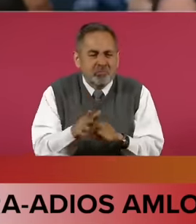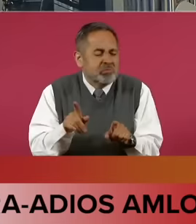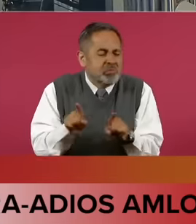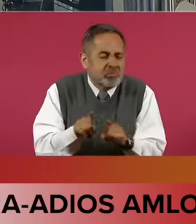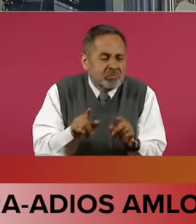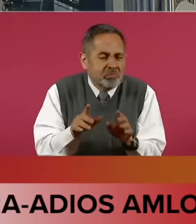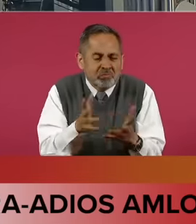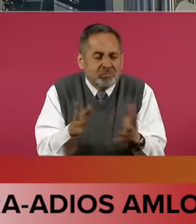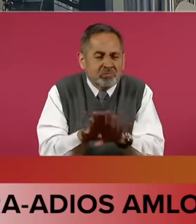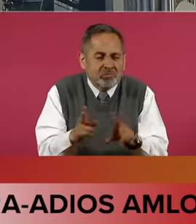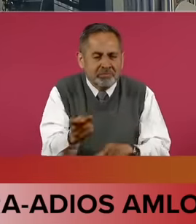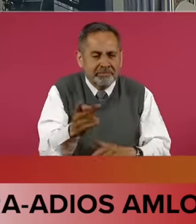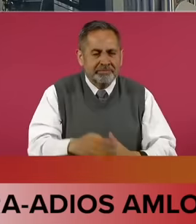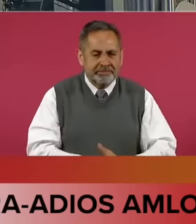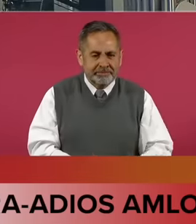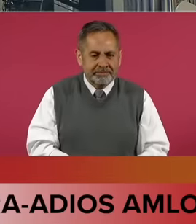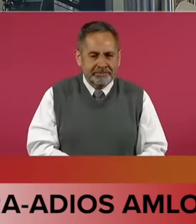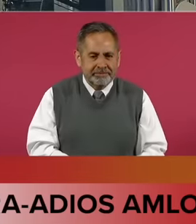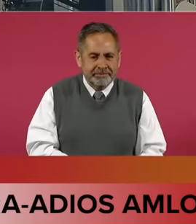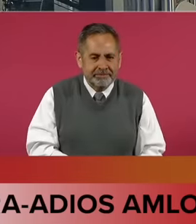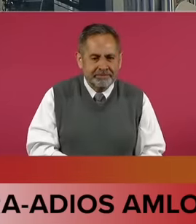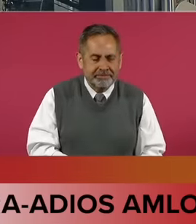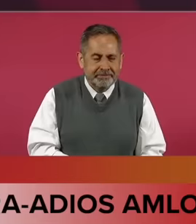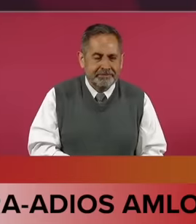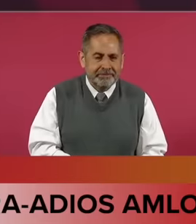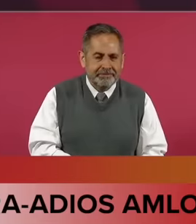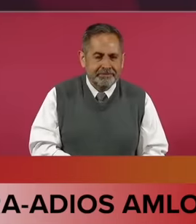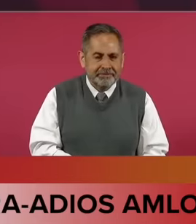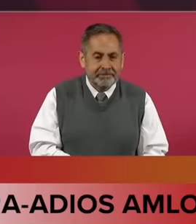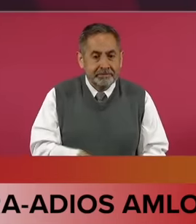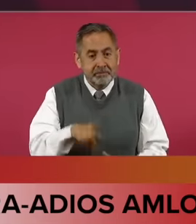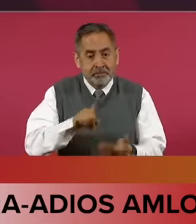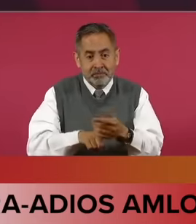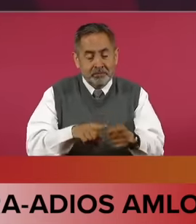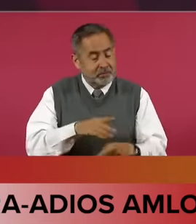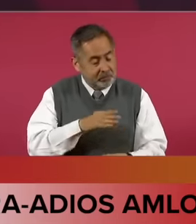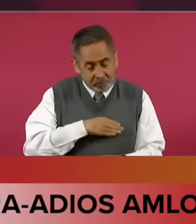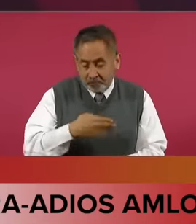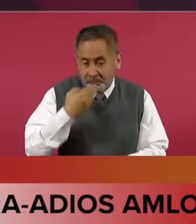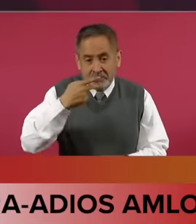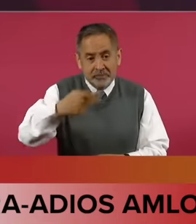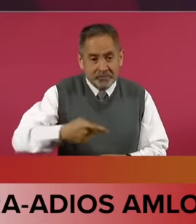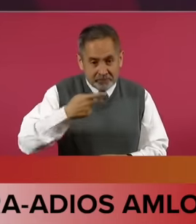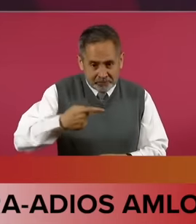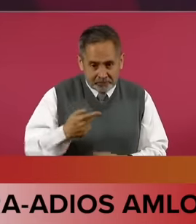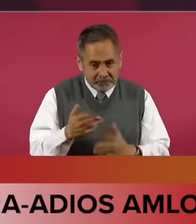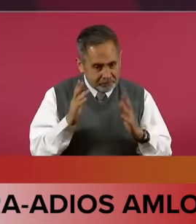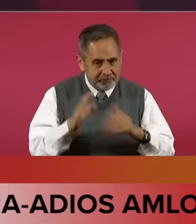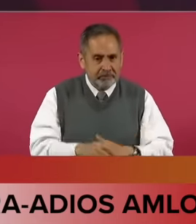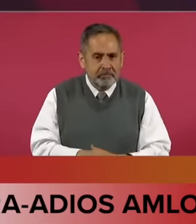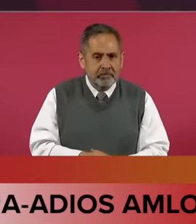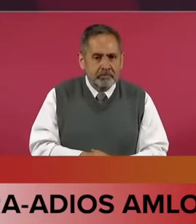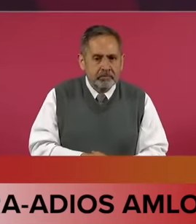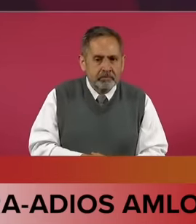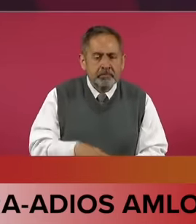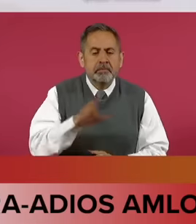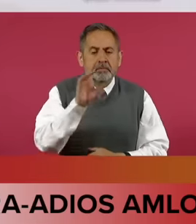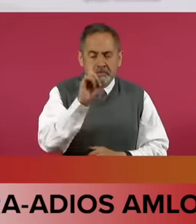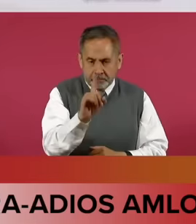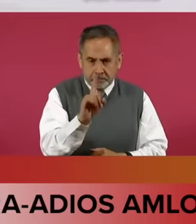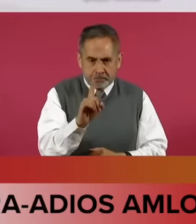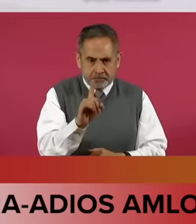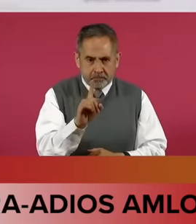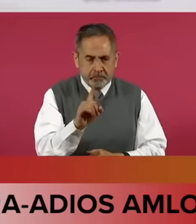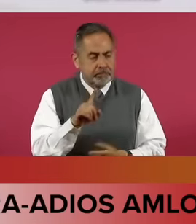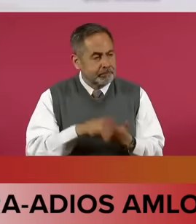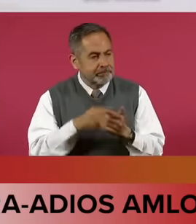mismo? Bueno, esa es una muy buena pregunta. Pero primero hablar de